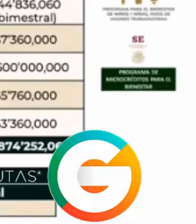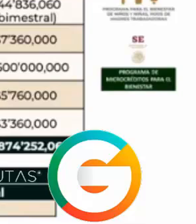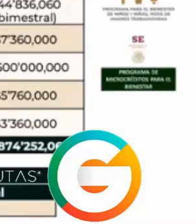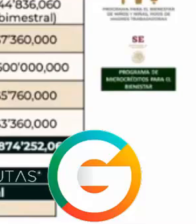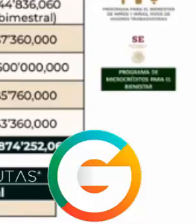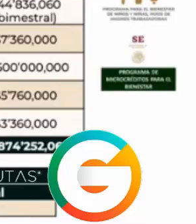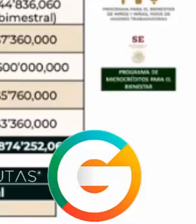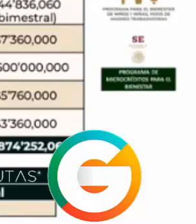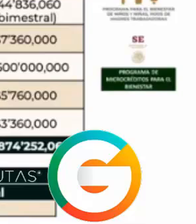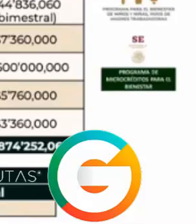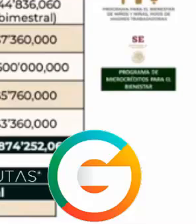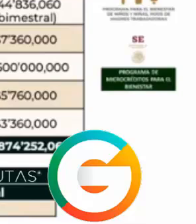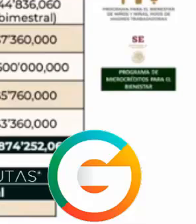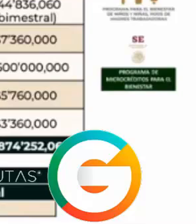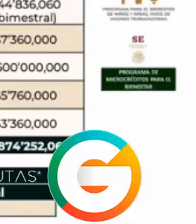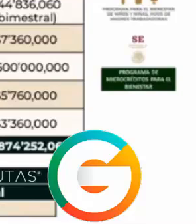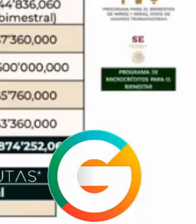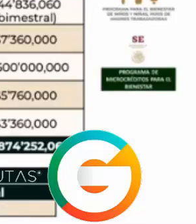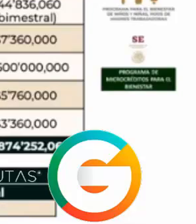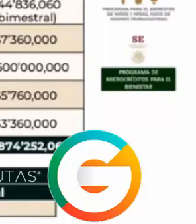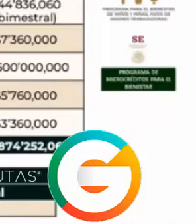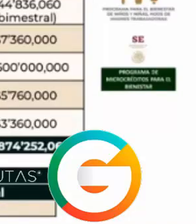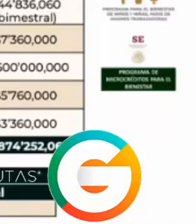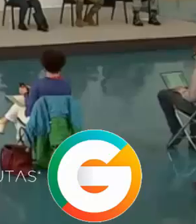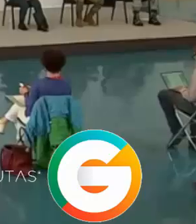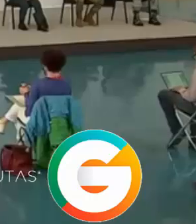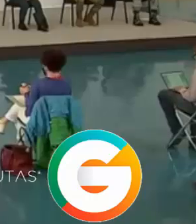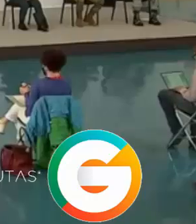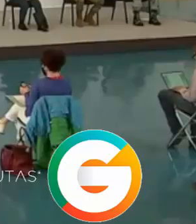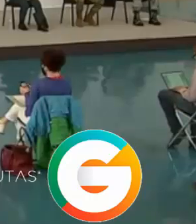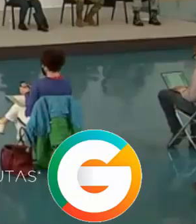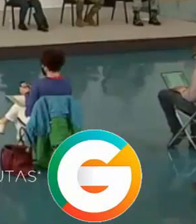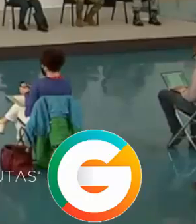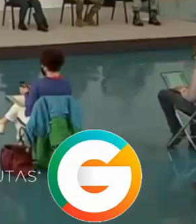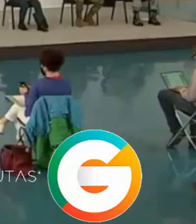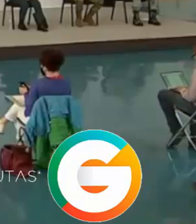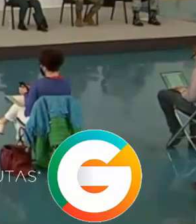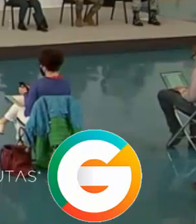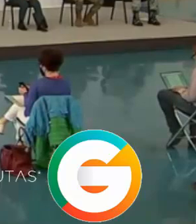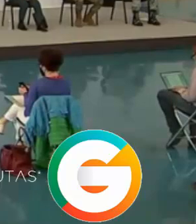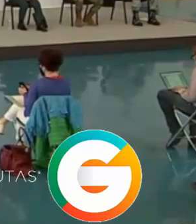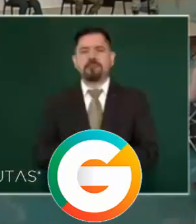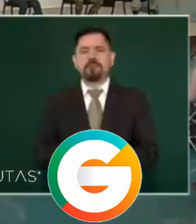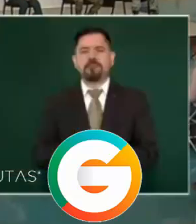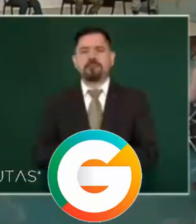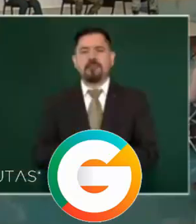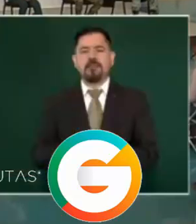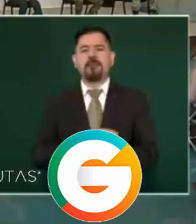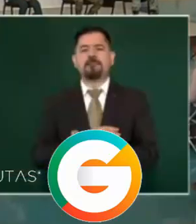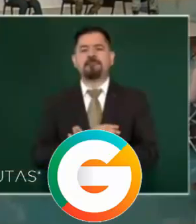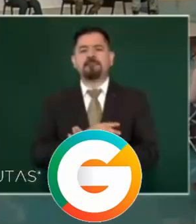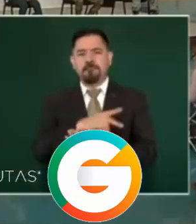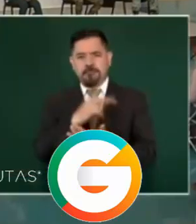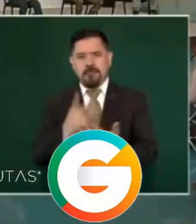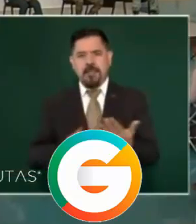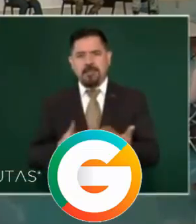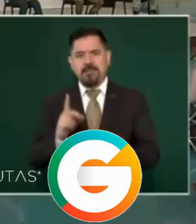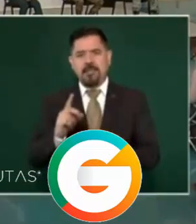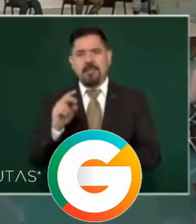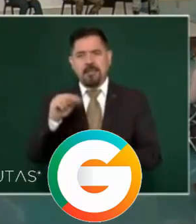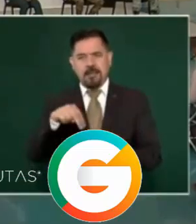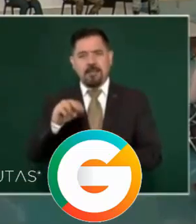de la Guardia Nacional, se han participado con 6.948 elementos, 900